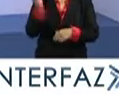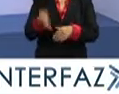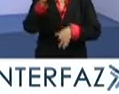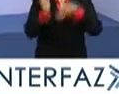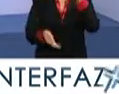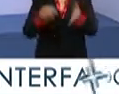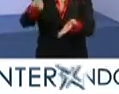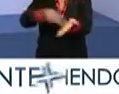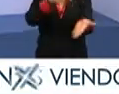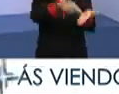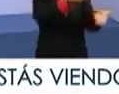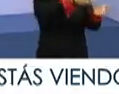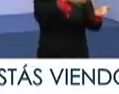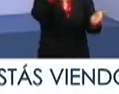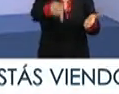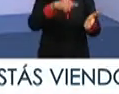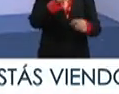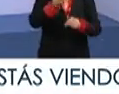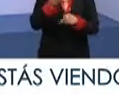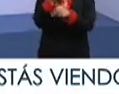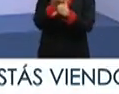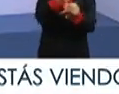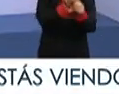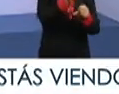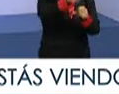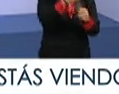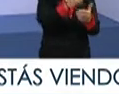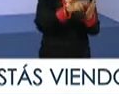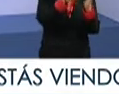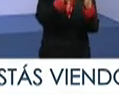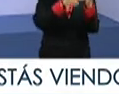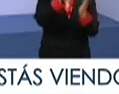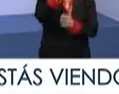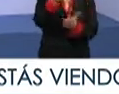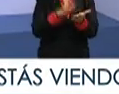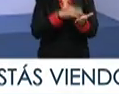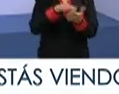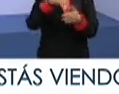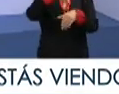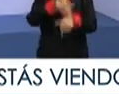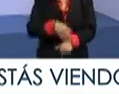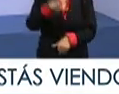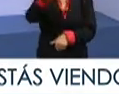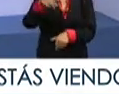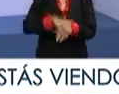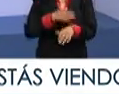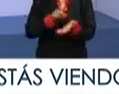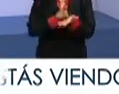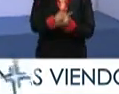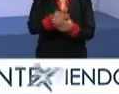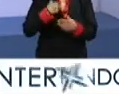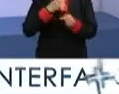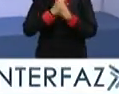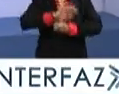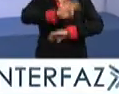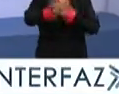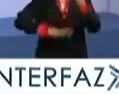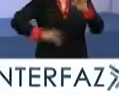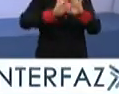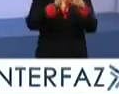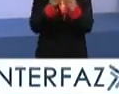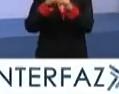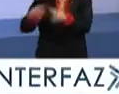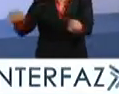esta convención han ido adaptando su normativa a este documento. Y es que el derecho a acceder a la información en todos los